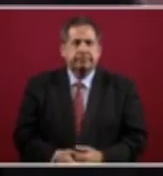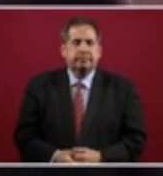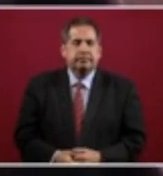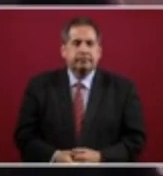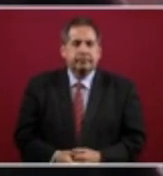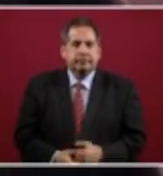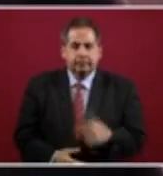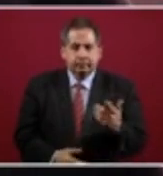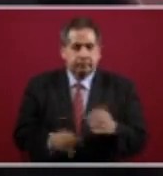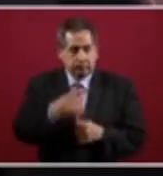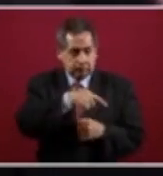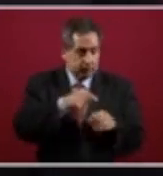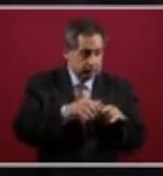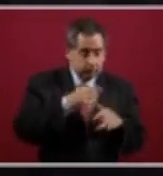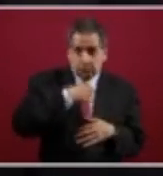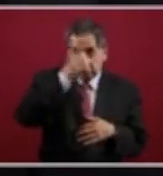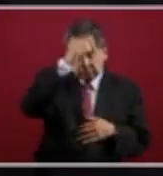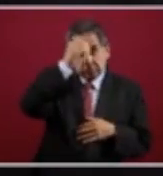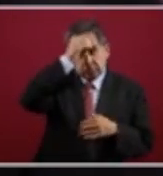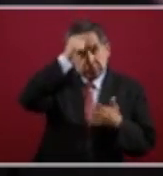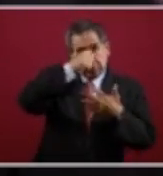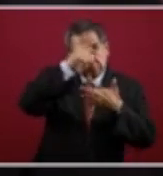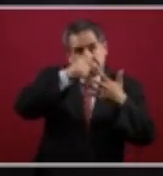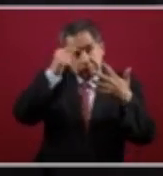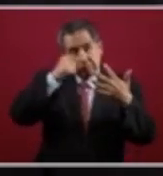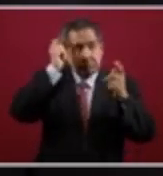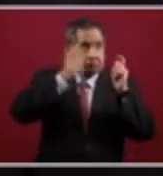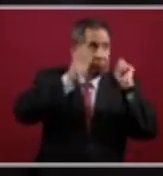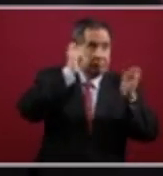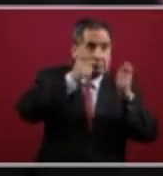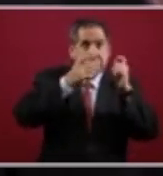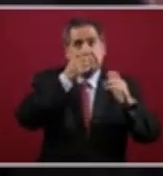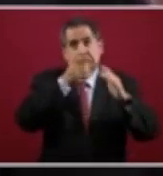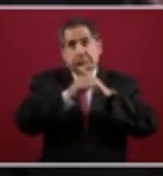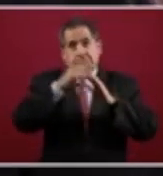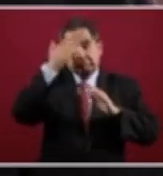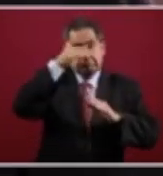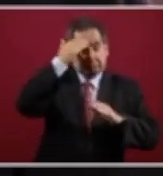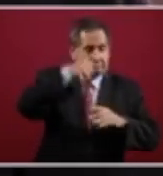Entonces se opina de todo, son todólogos, sábelo todo,